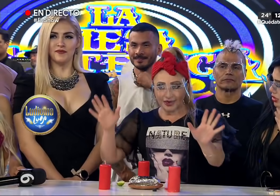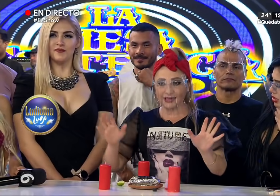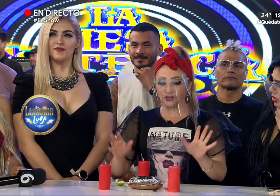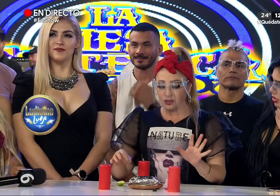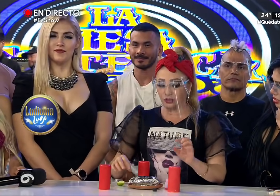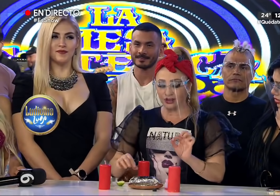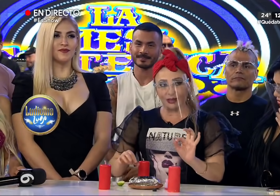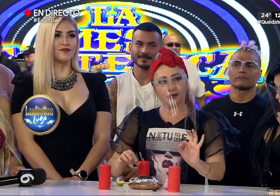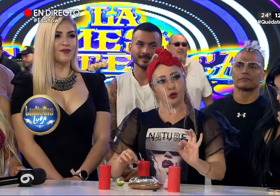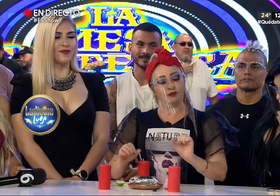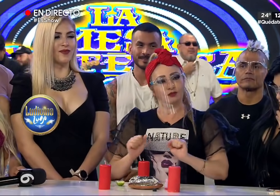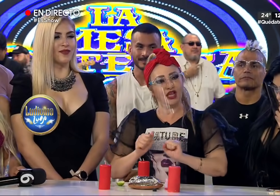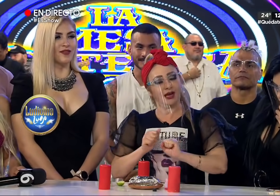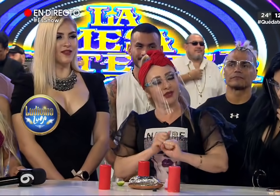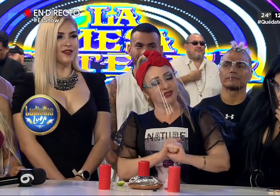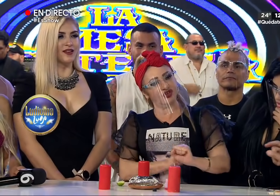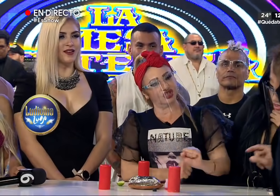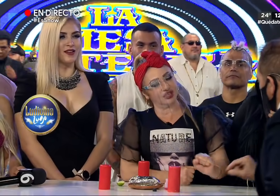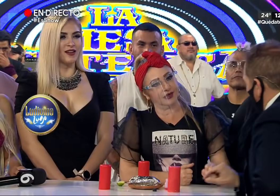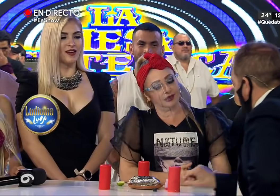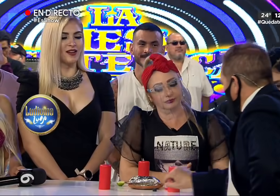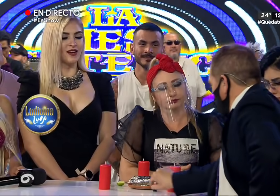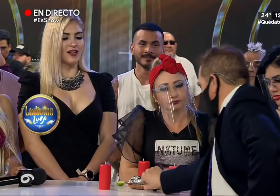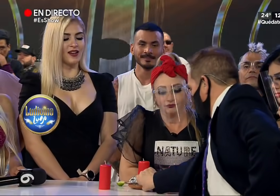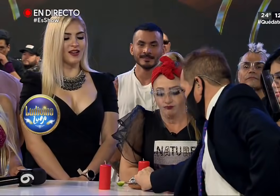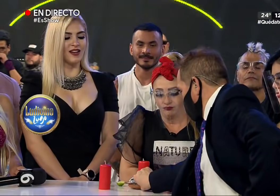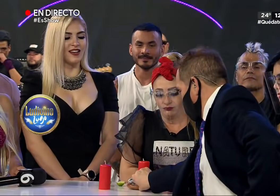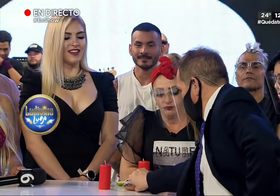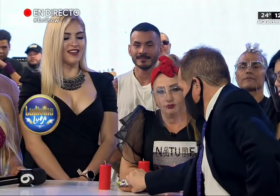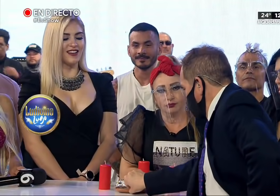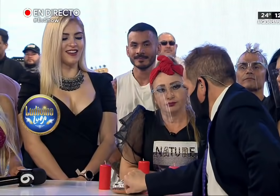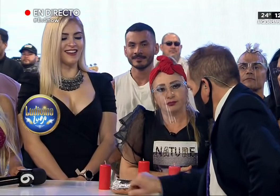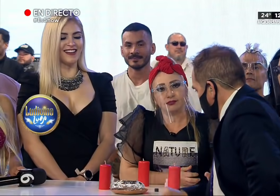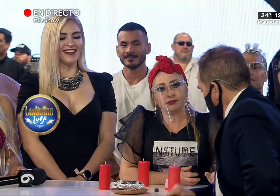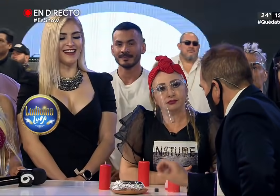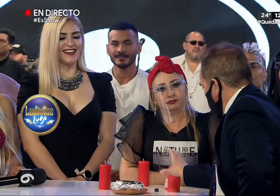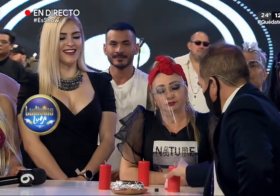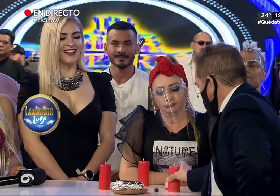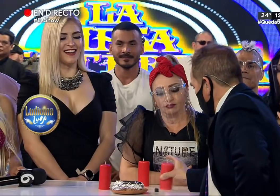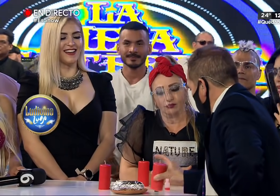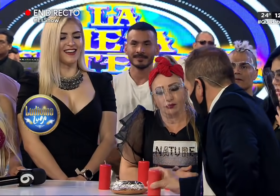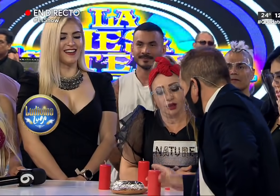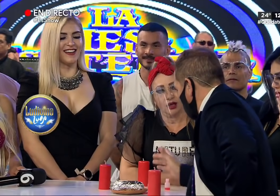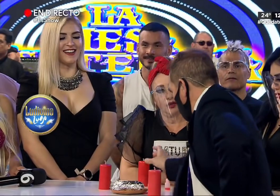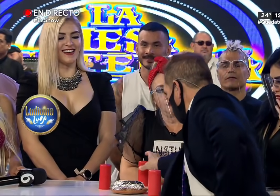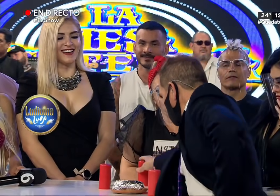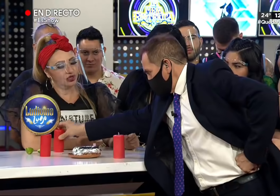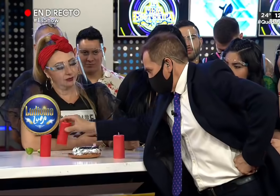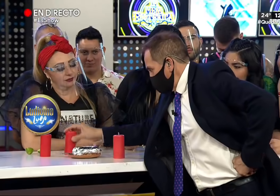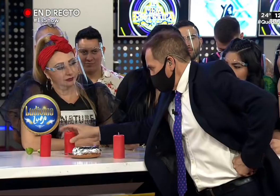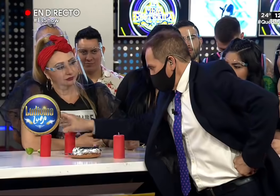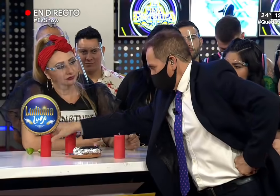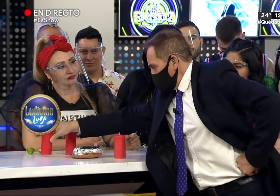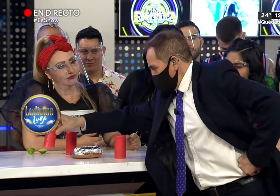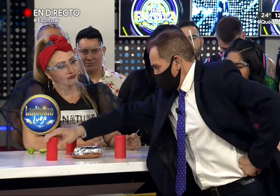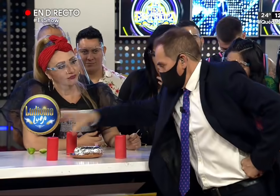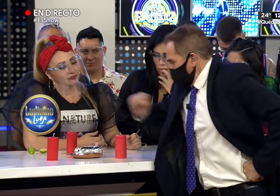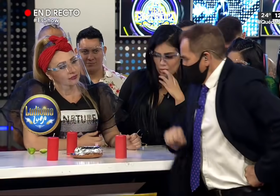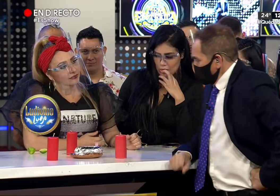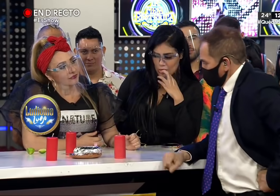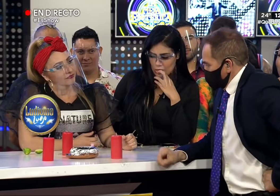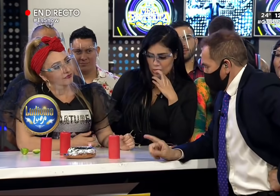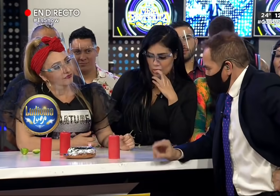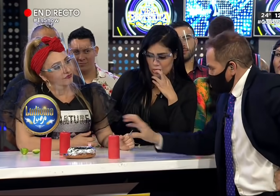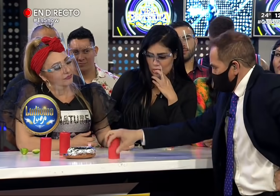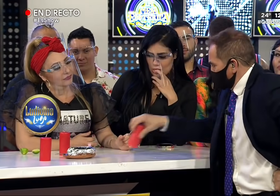que ayer estuvimos hablando. Una pregunta. Dígame, señor Chavana. Usted puso el chile aquí y puso estas velas aquí. Sí.